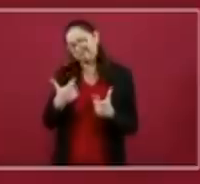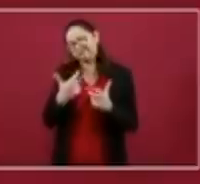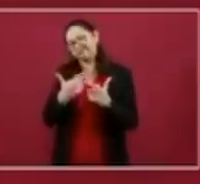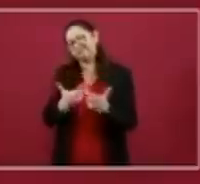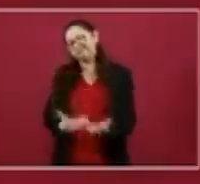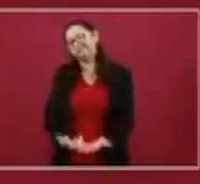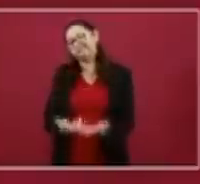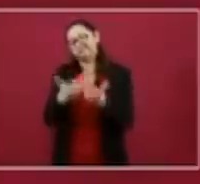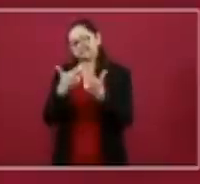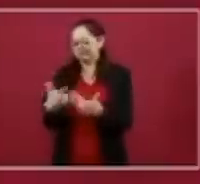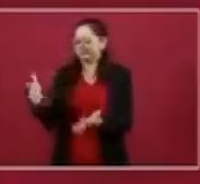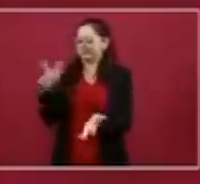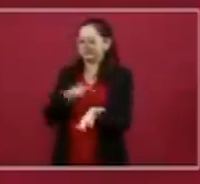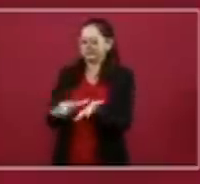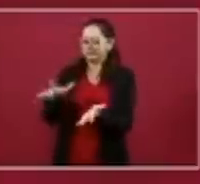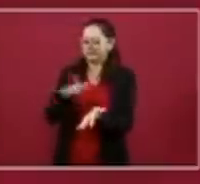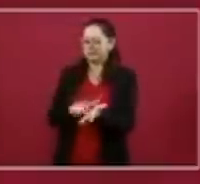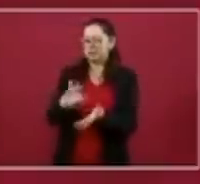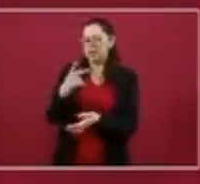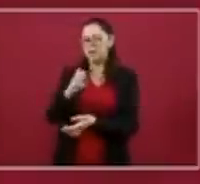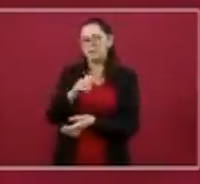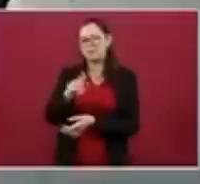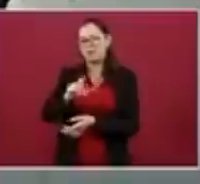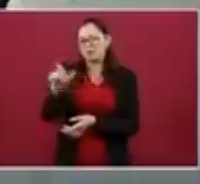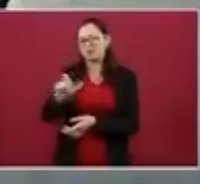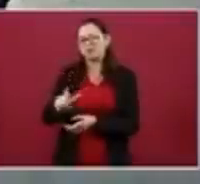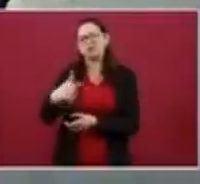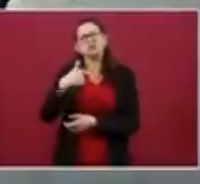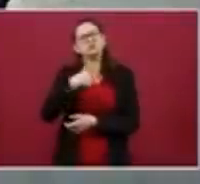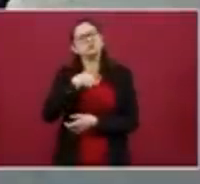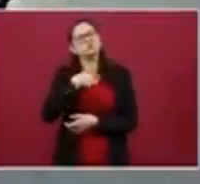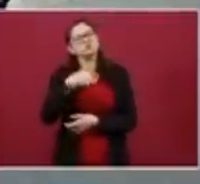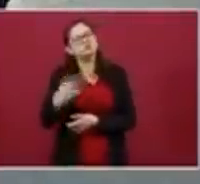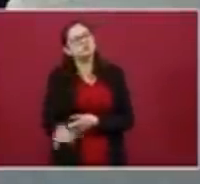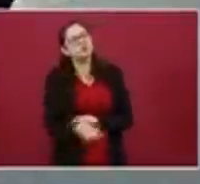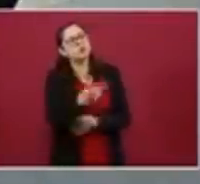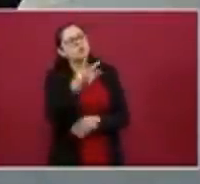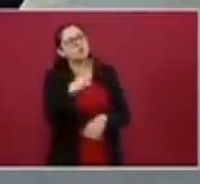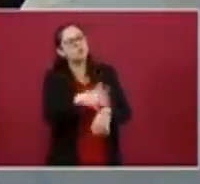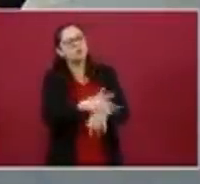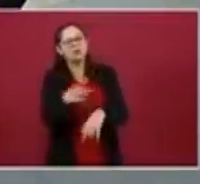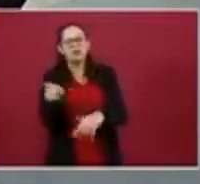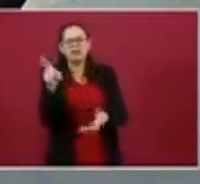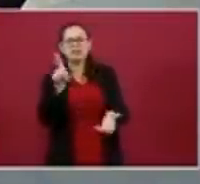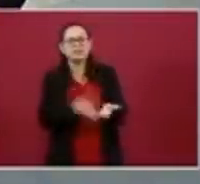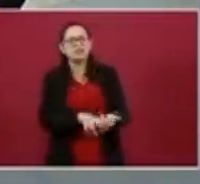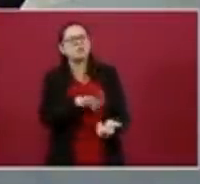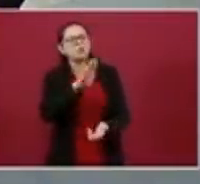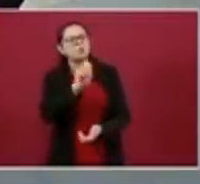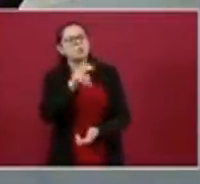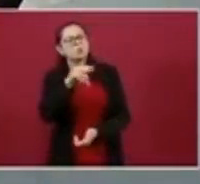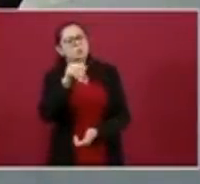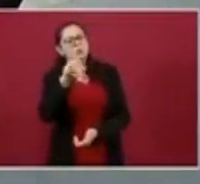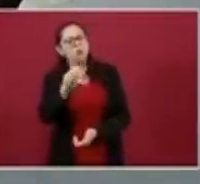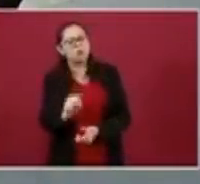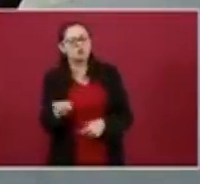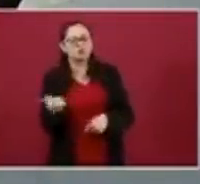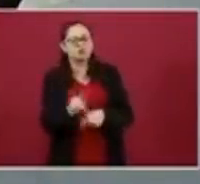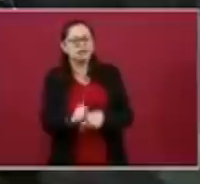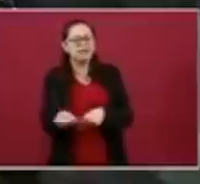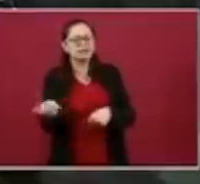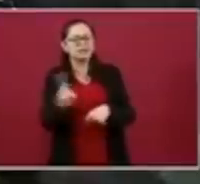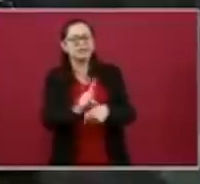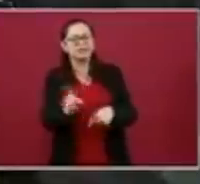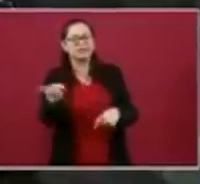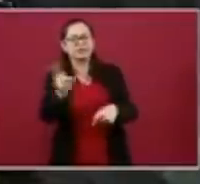para Pemex. La razón por la que pregunto es, por ejemplo, los bonos de Pemex han bajado el precio cada día desde